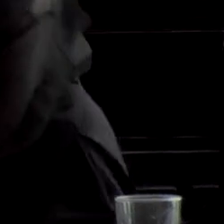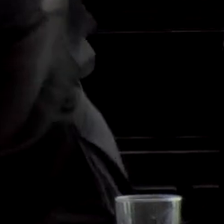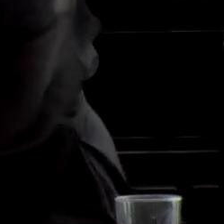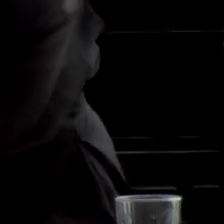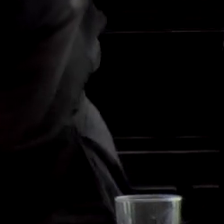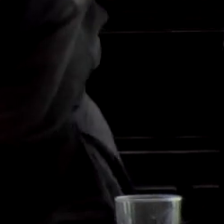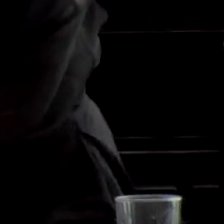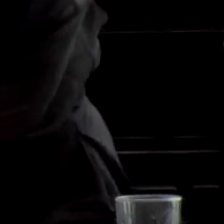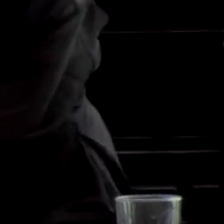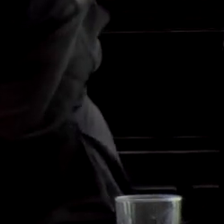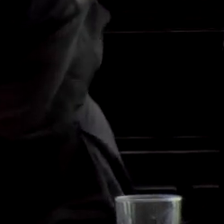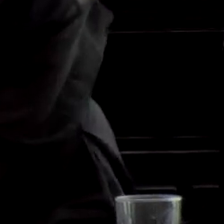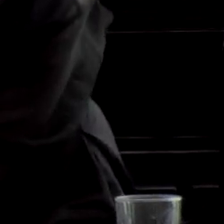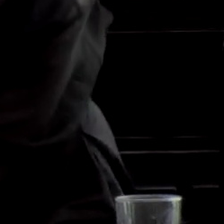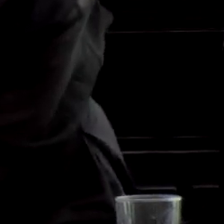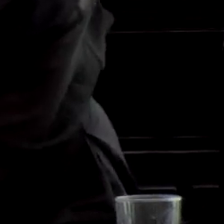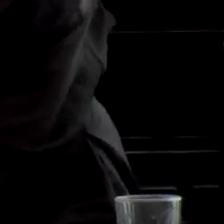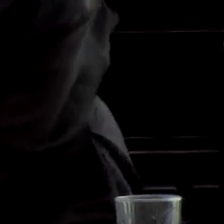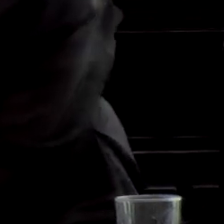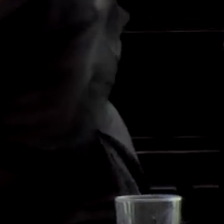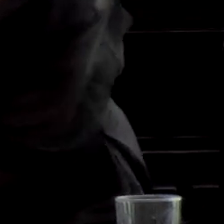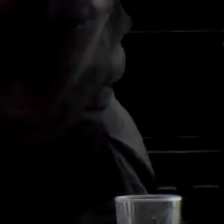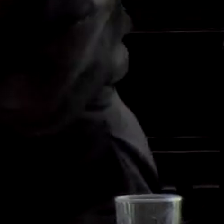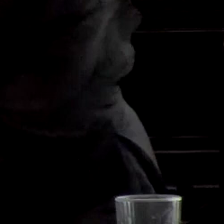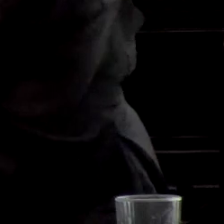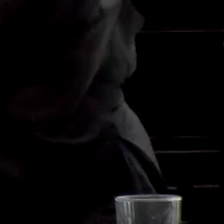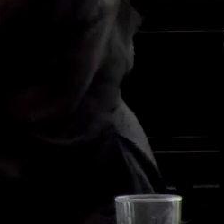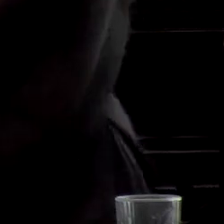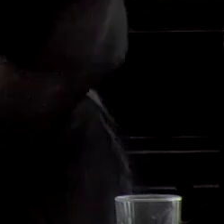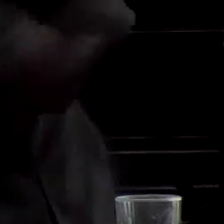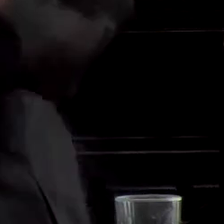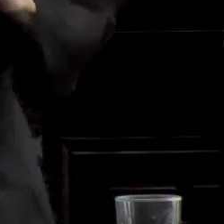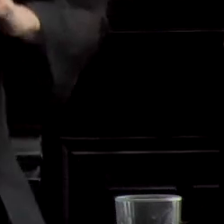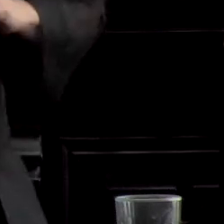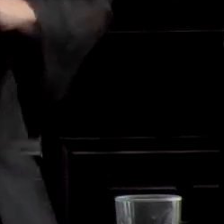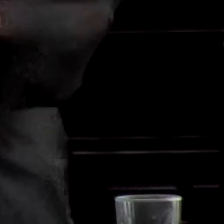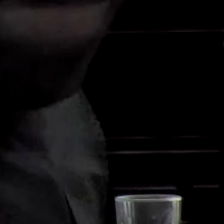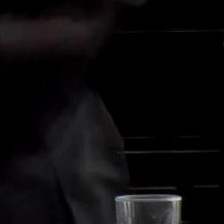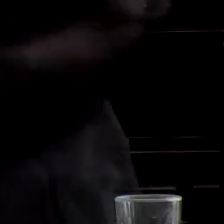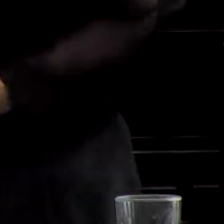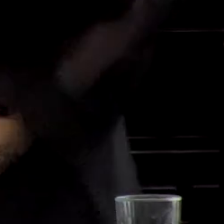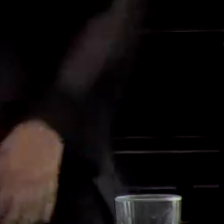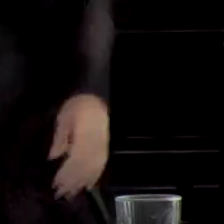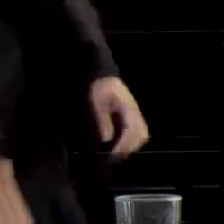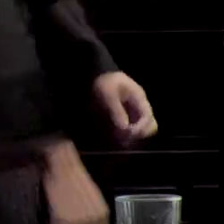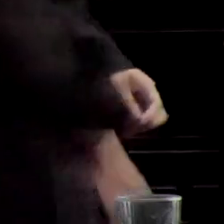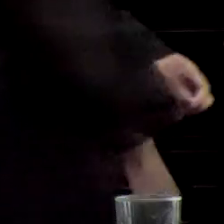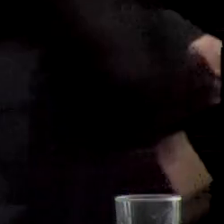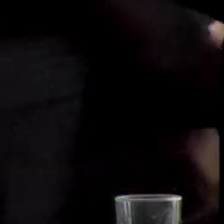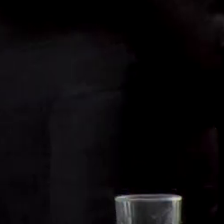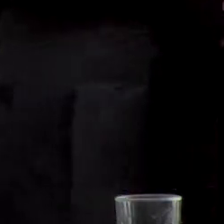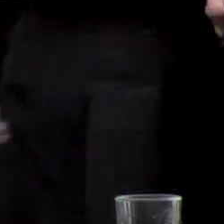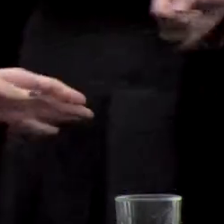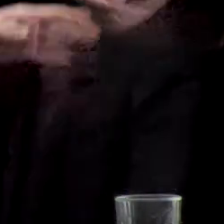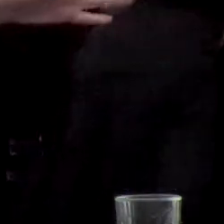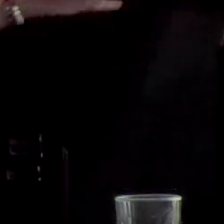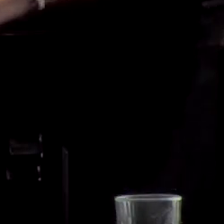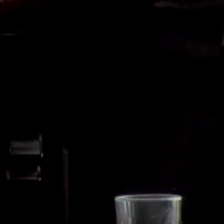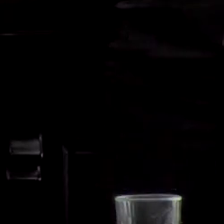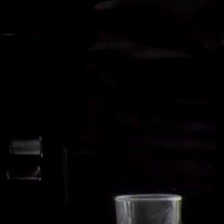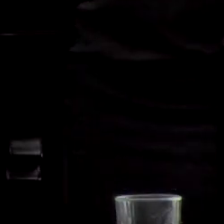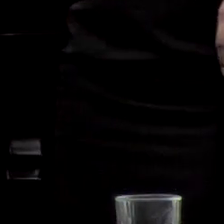estaban procurando postularse y obtener un puesto que para ellos consideran de mayor relevancia